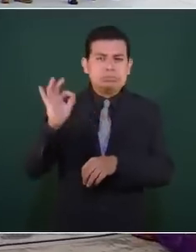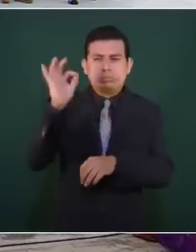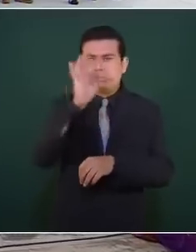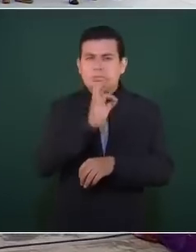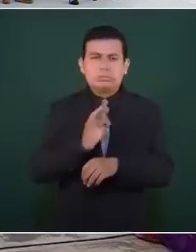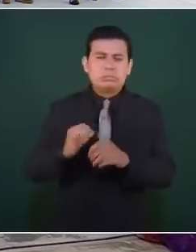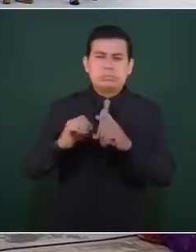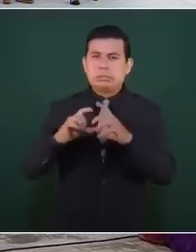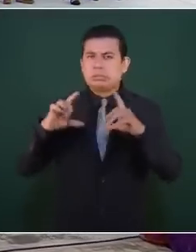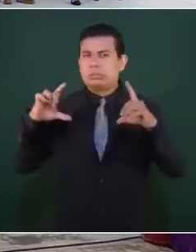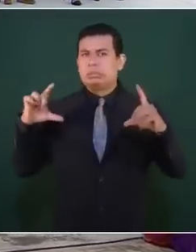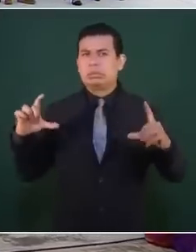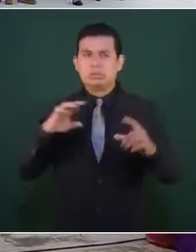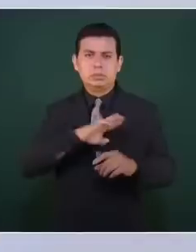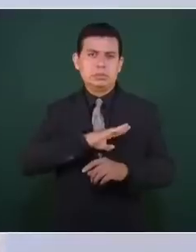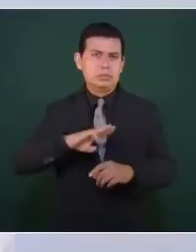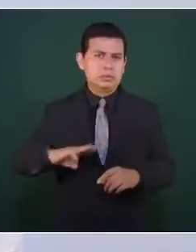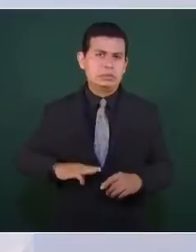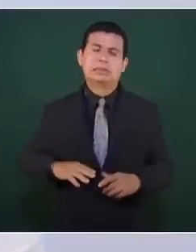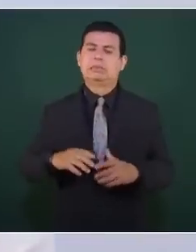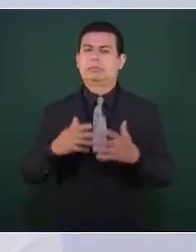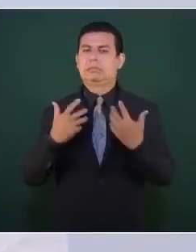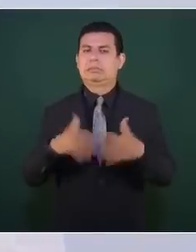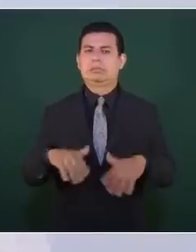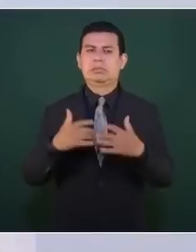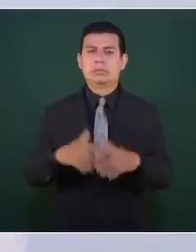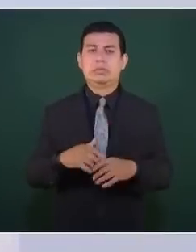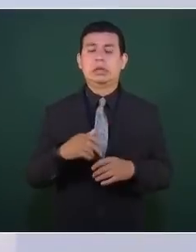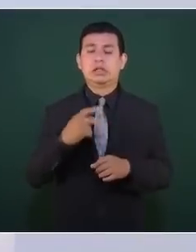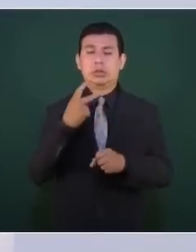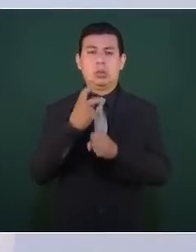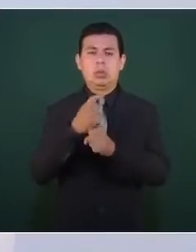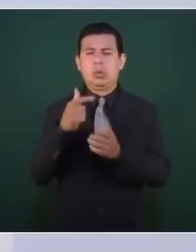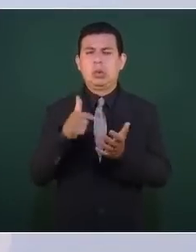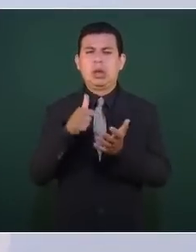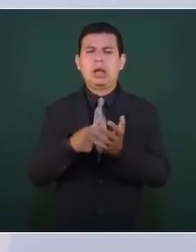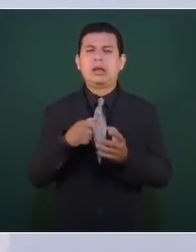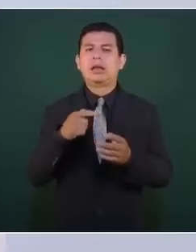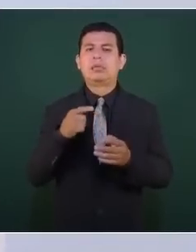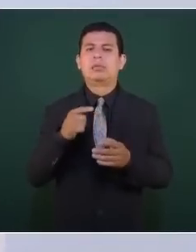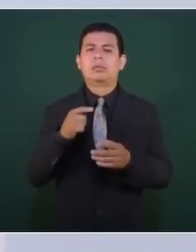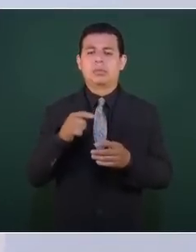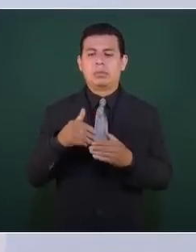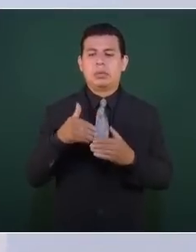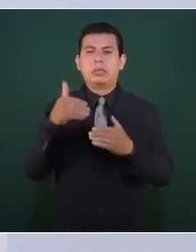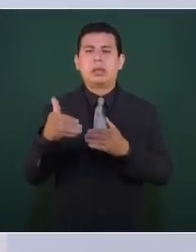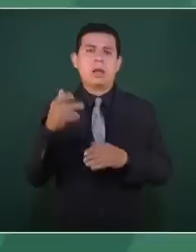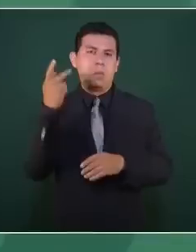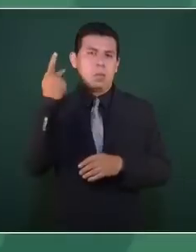Tiene tantos municipios Oaxaca, que el segundo lugar es Puebla